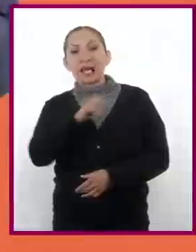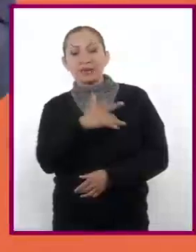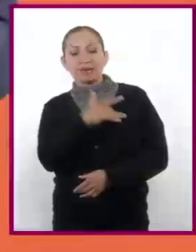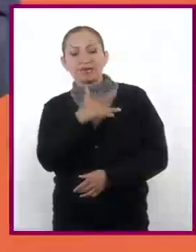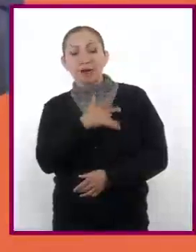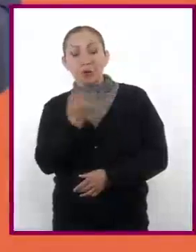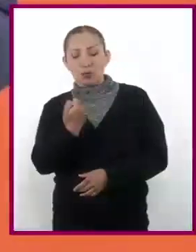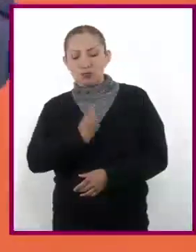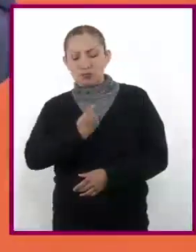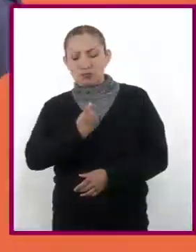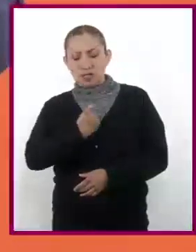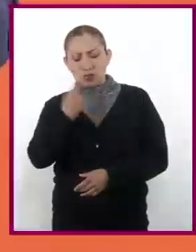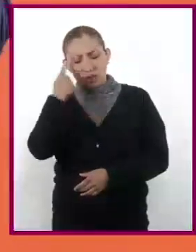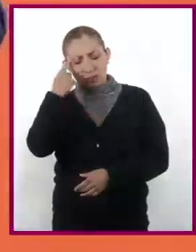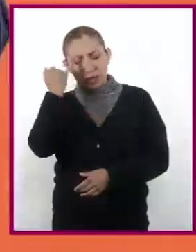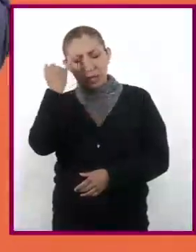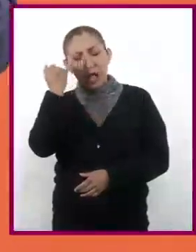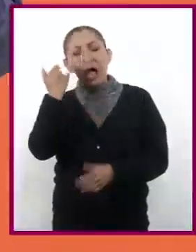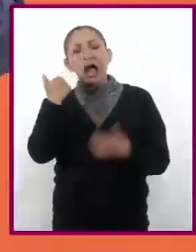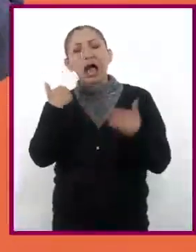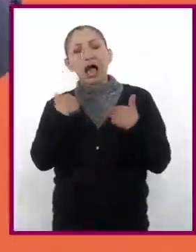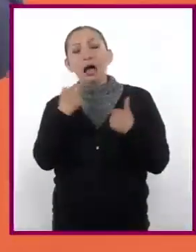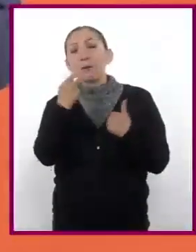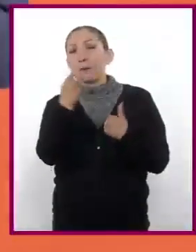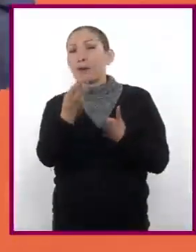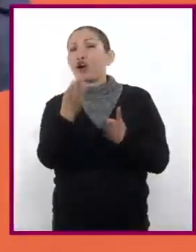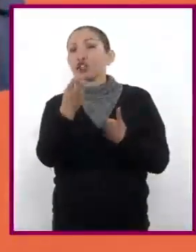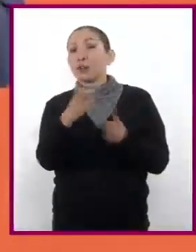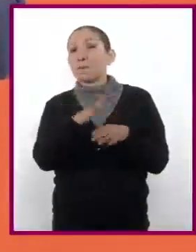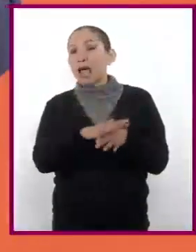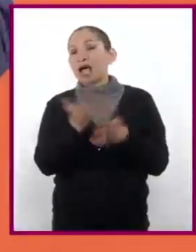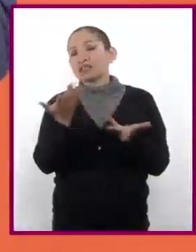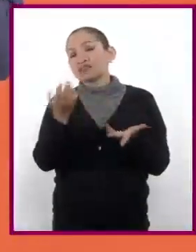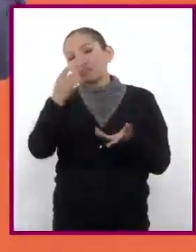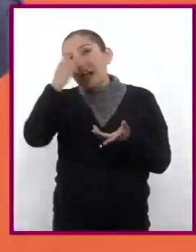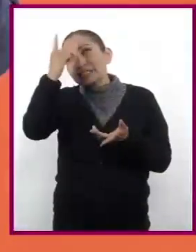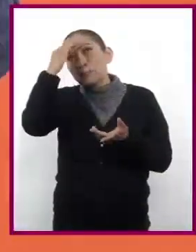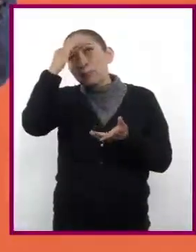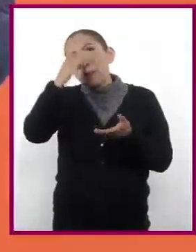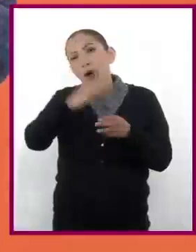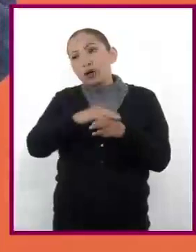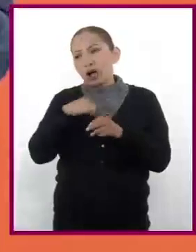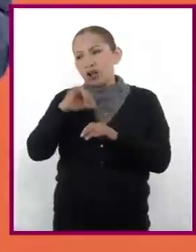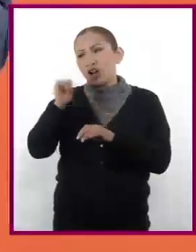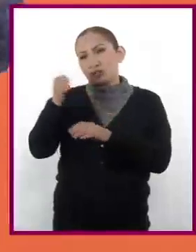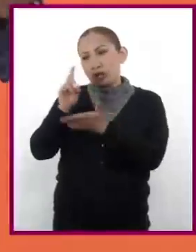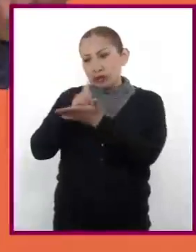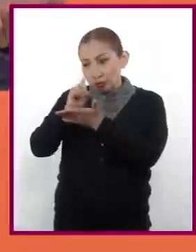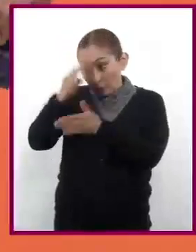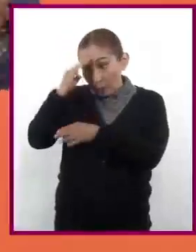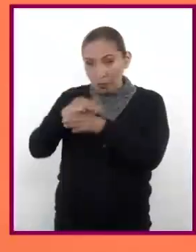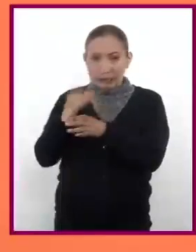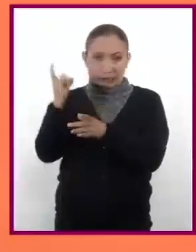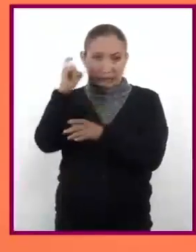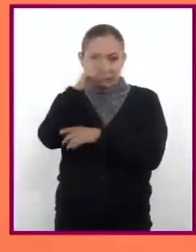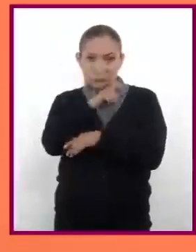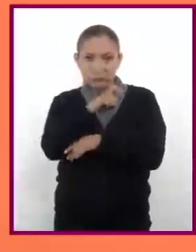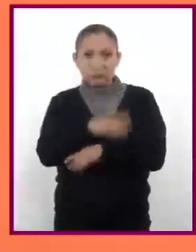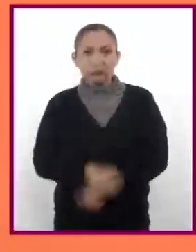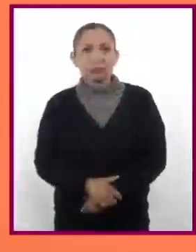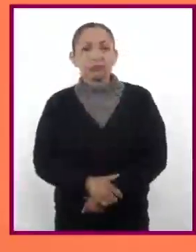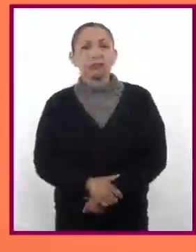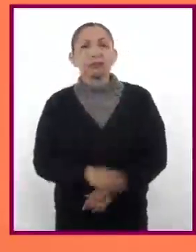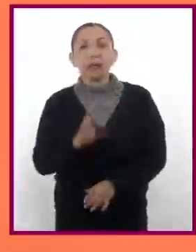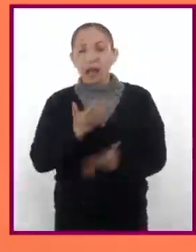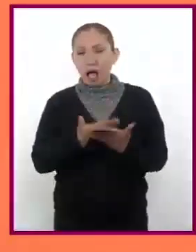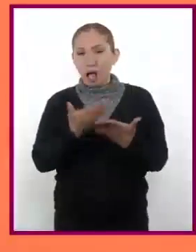definición propia, que por esto mismo es más fácil de recordar en comparación con la del diccionario.